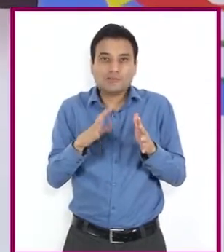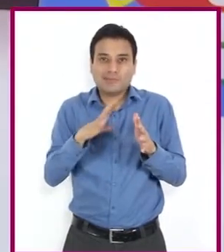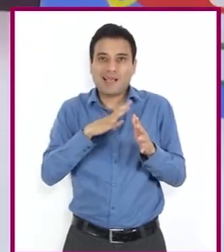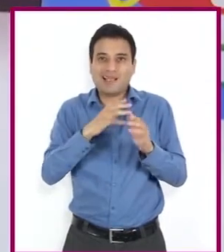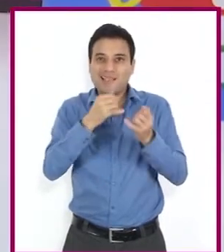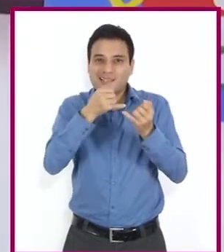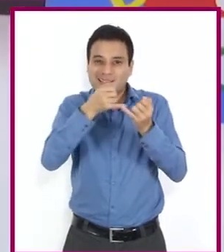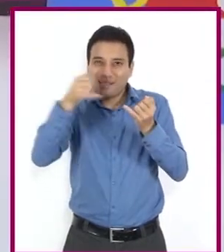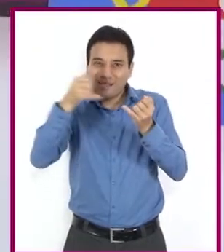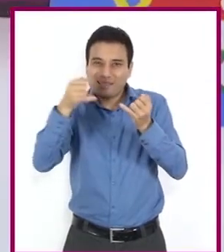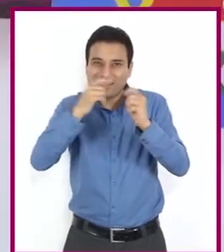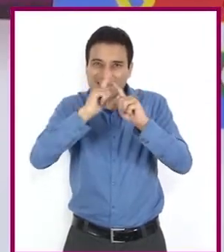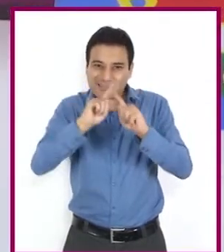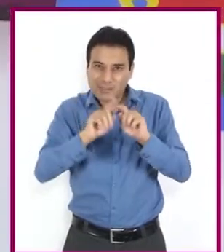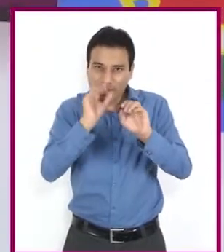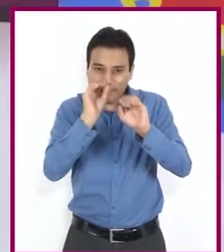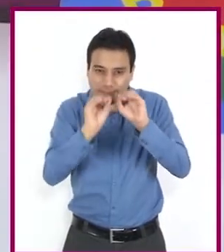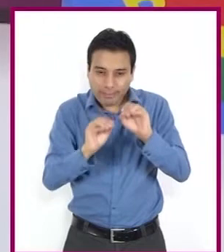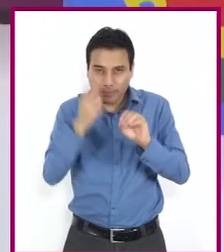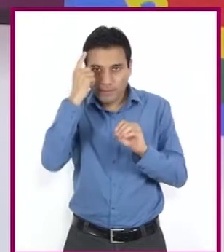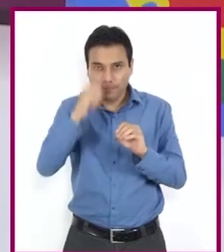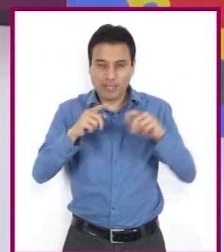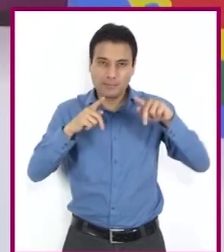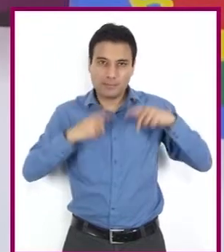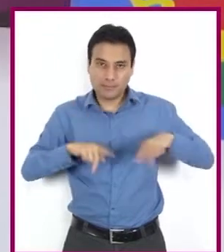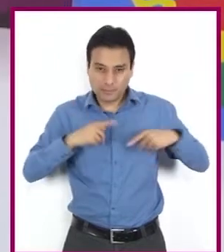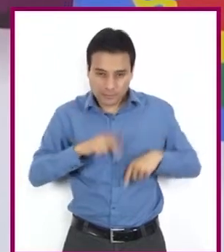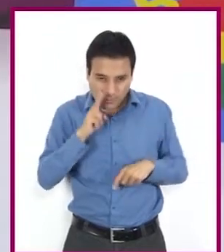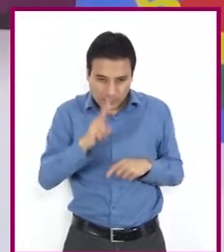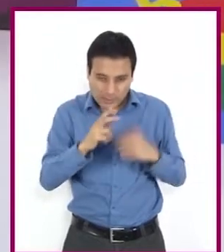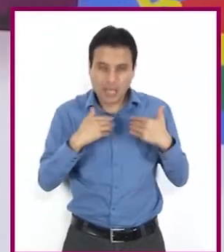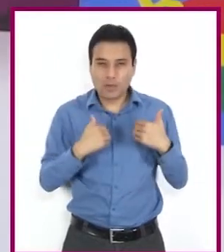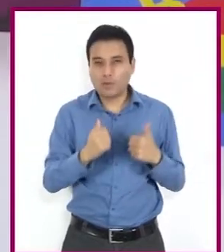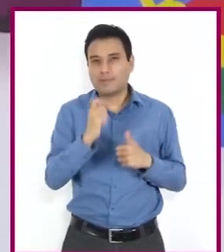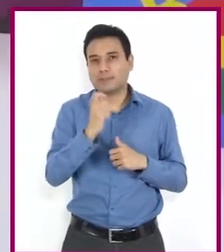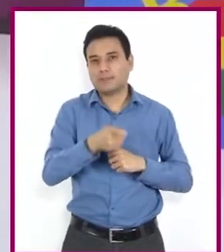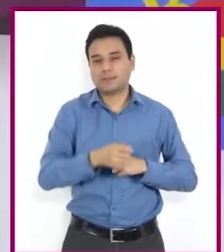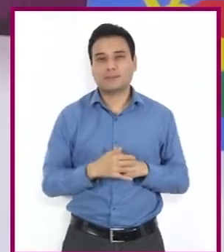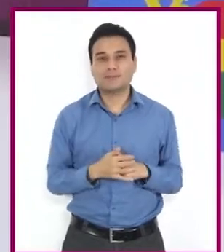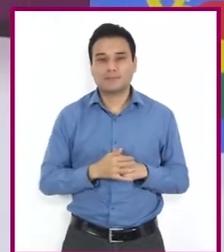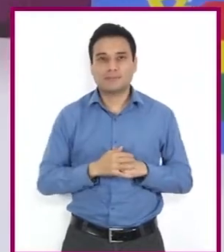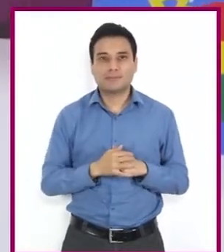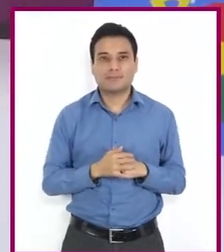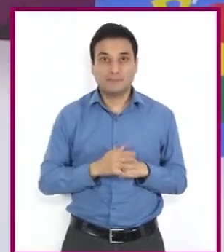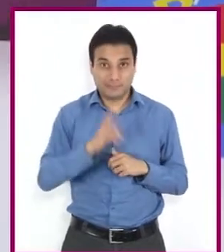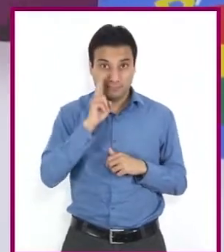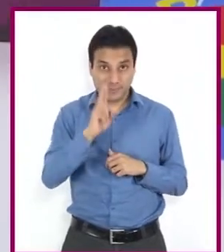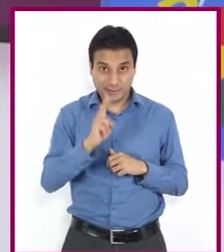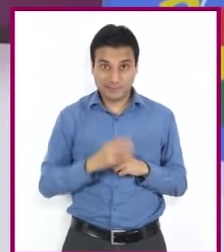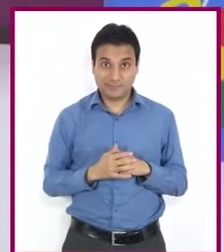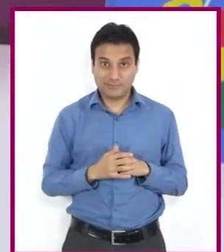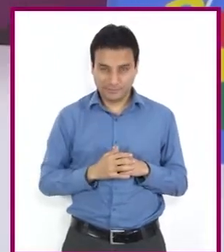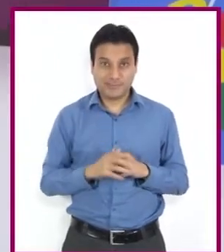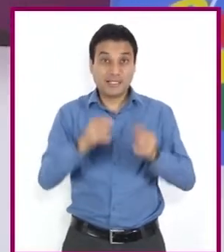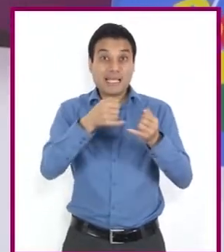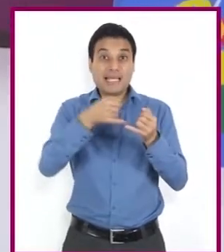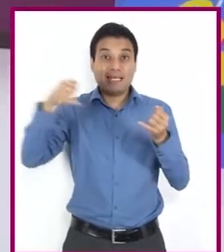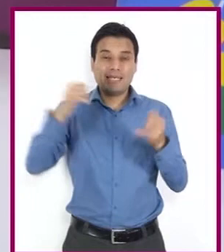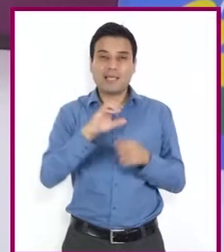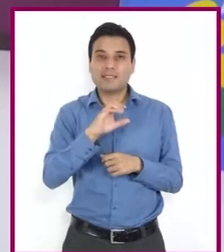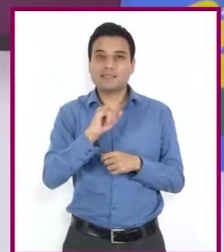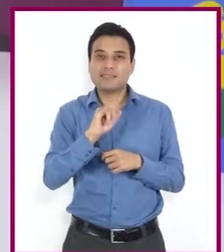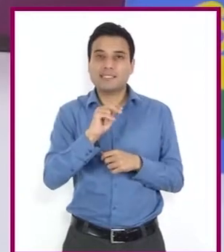¿Observaron que por simple que parezca, este elemento comunica detalles importantes? Las líneas cinéticas son los